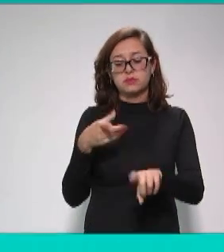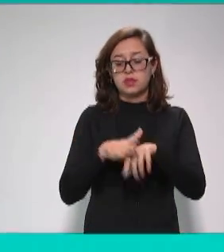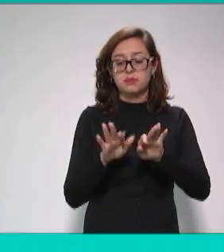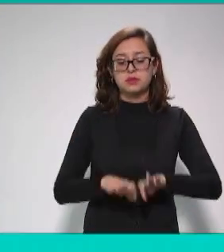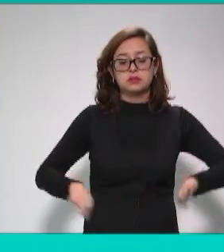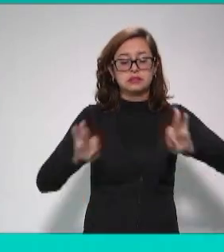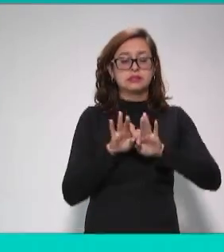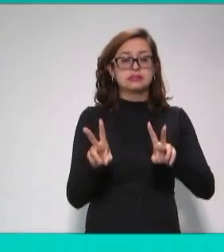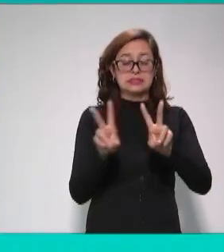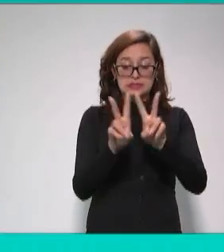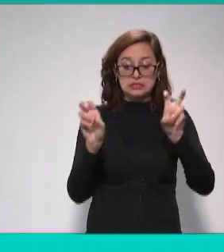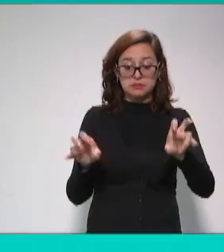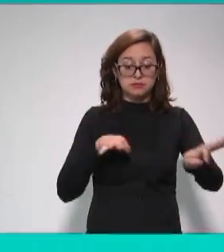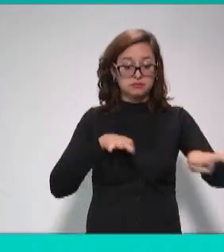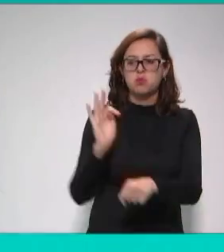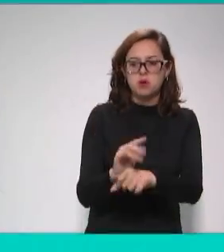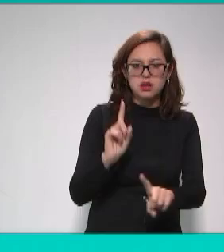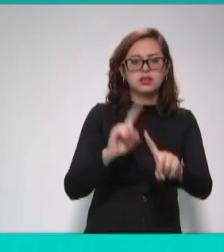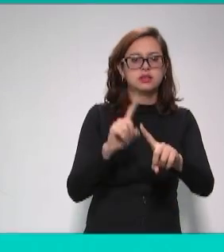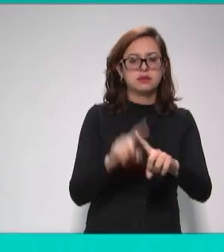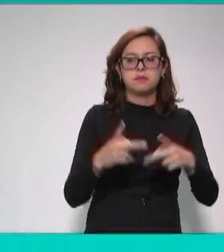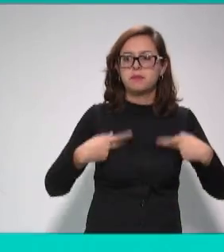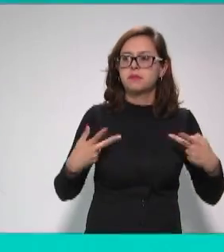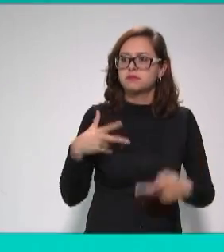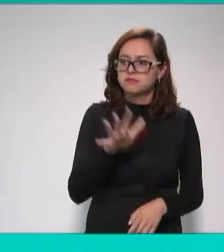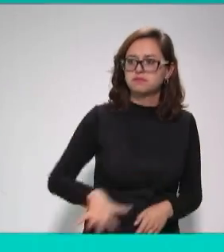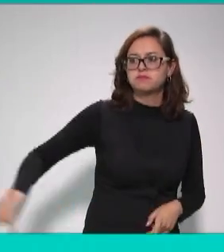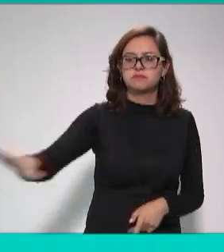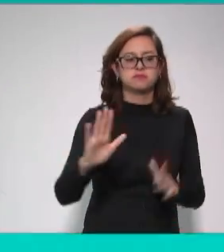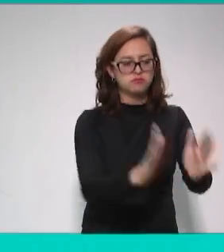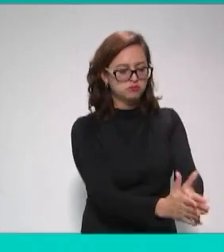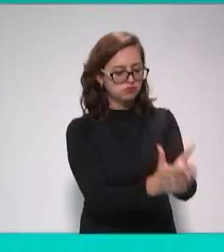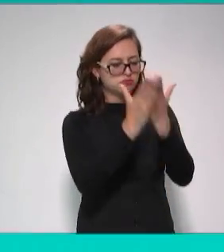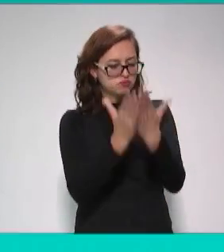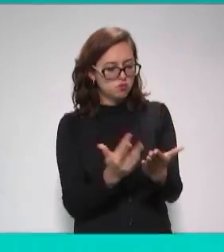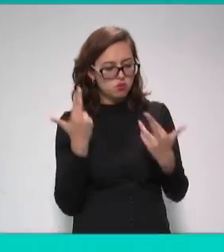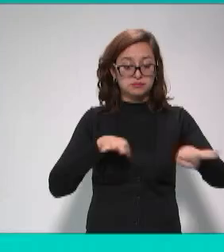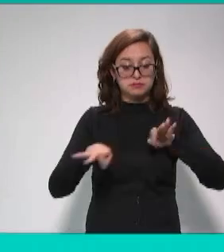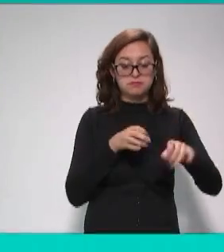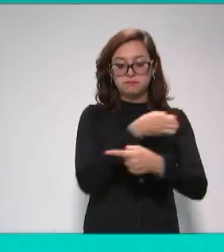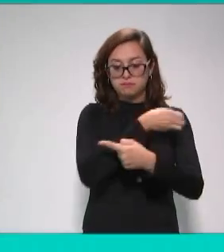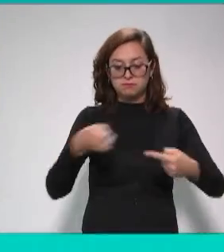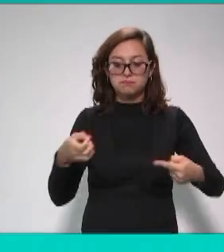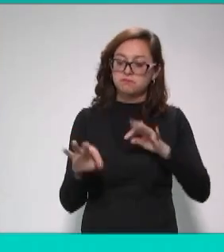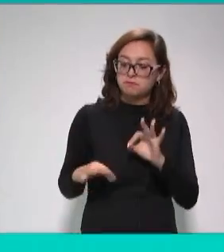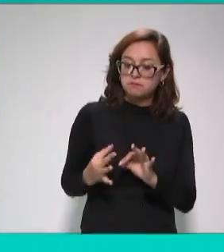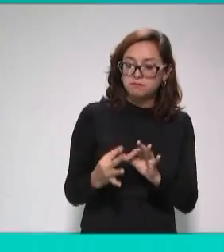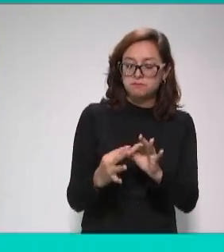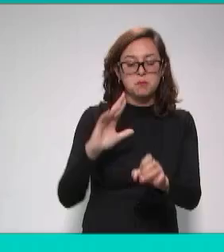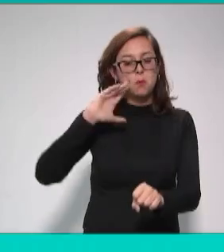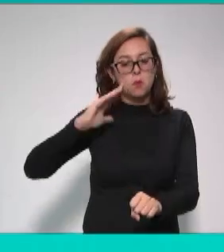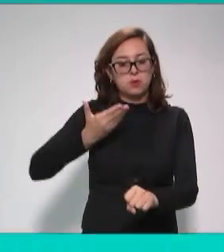secretaria de hacienda y crédito público debe justificar la clasificación de datos personales de un ex trabajador que elaboró en la dependencia a inicios del